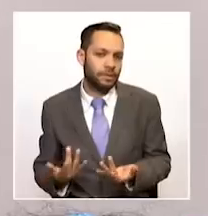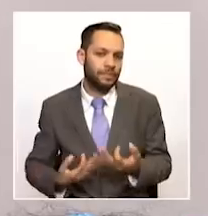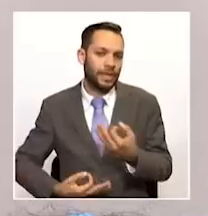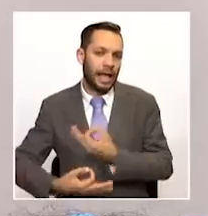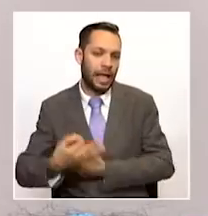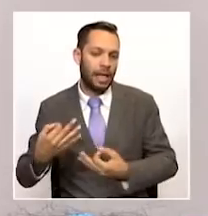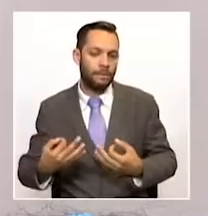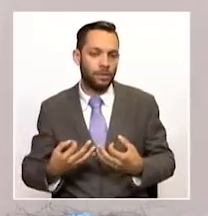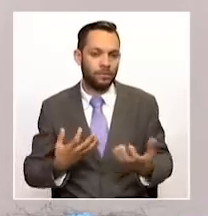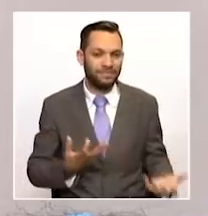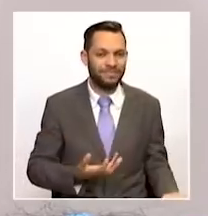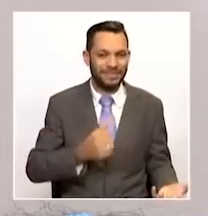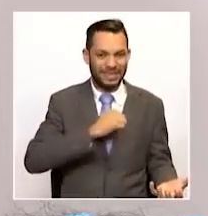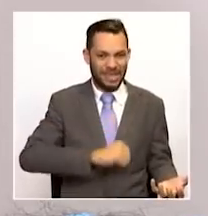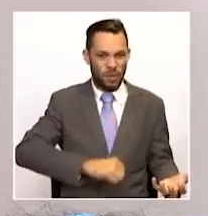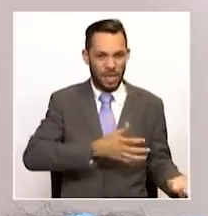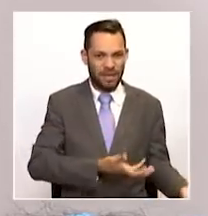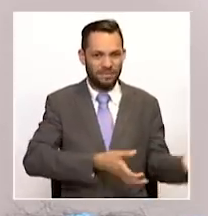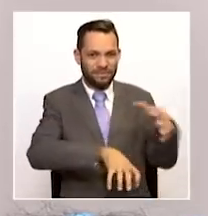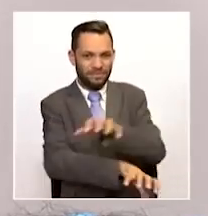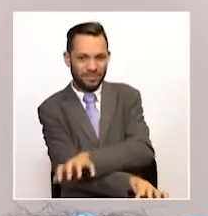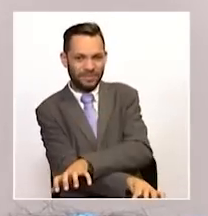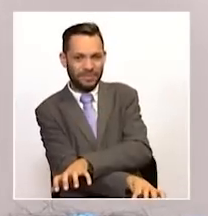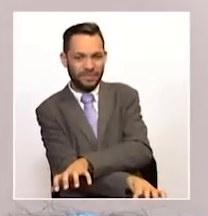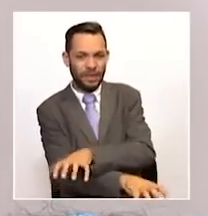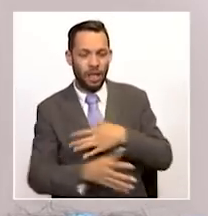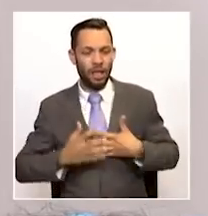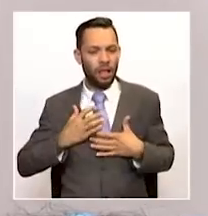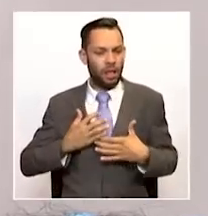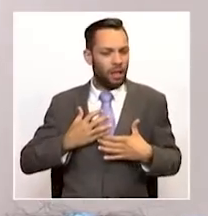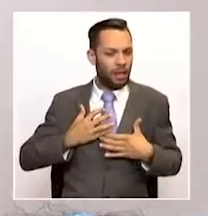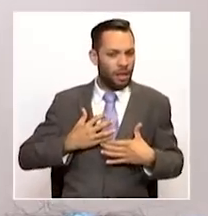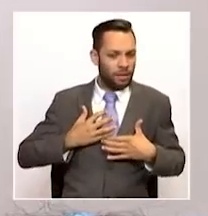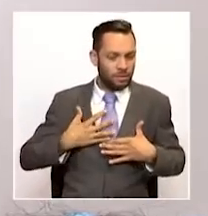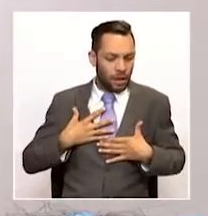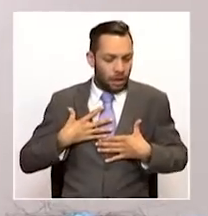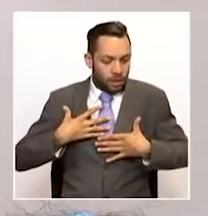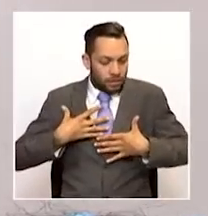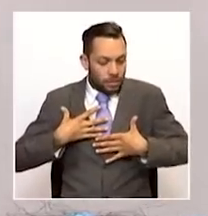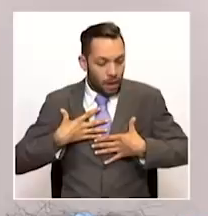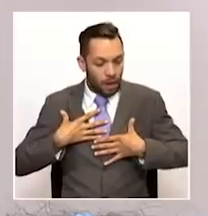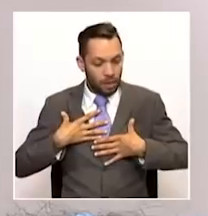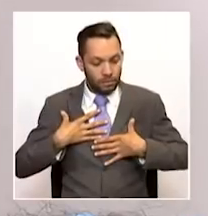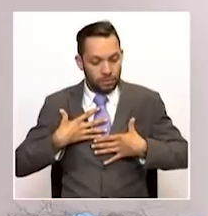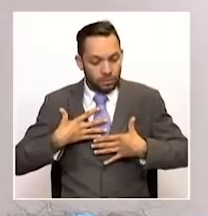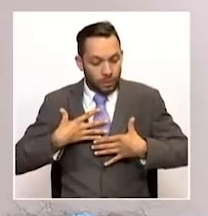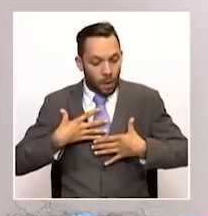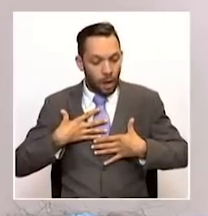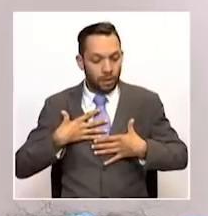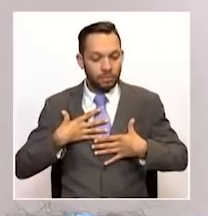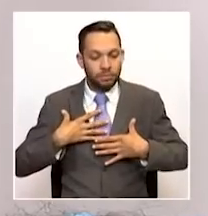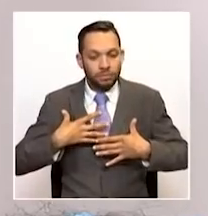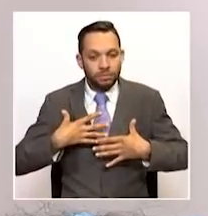pulmón y el tratamiento el tratamiento